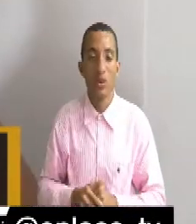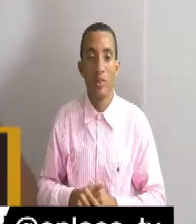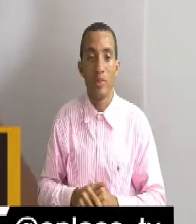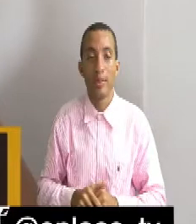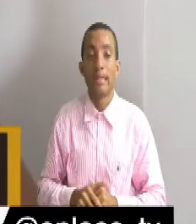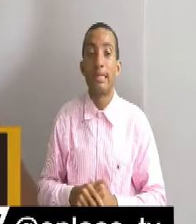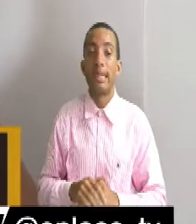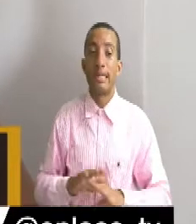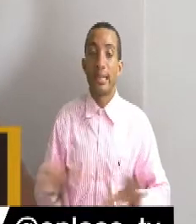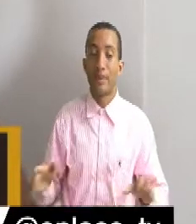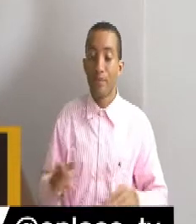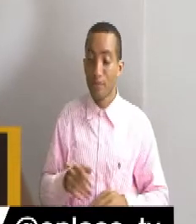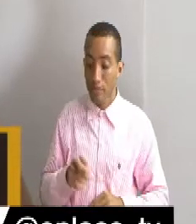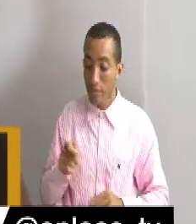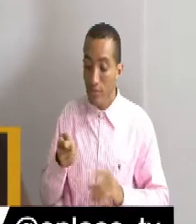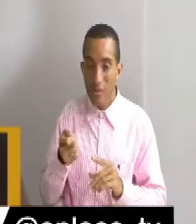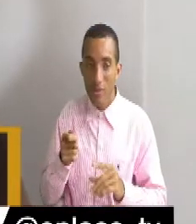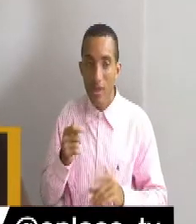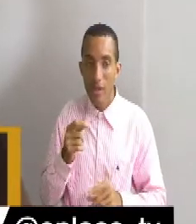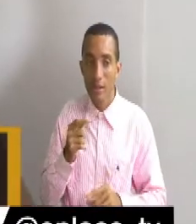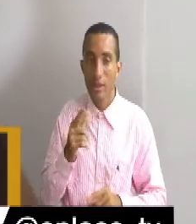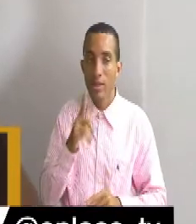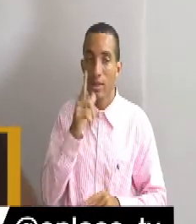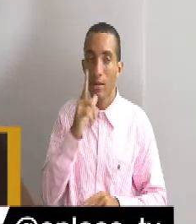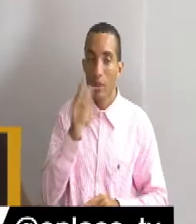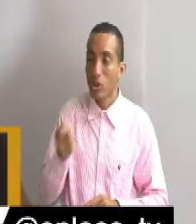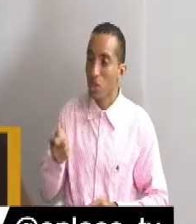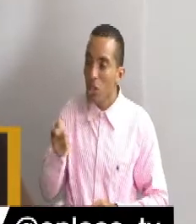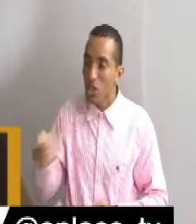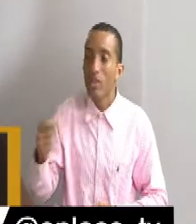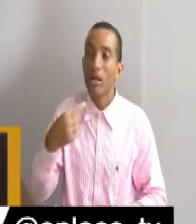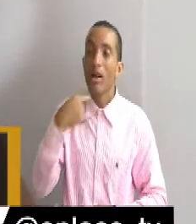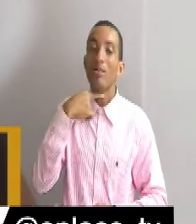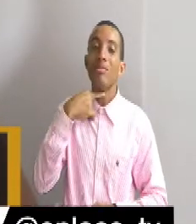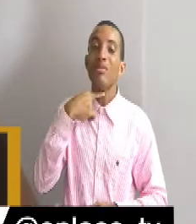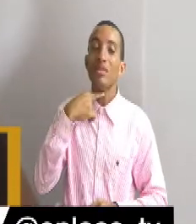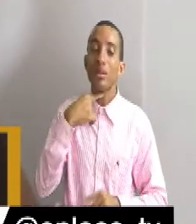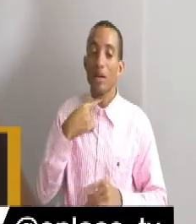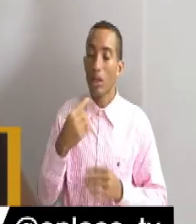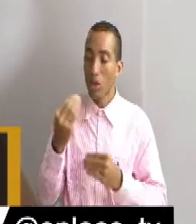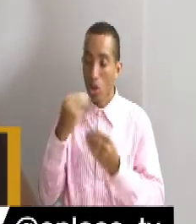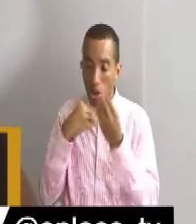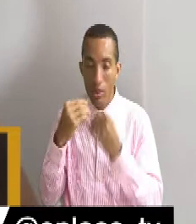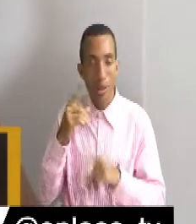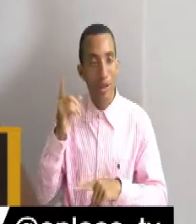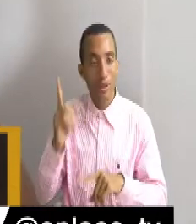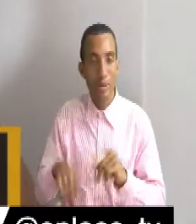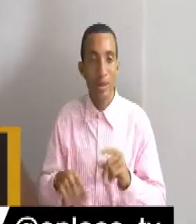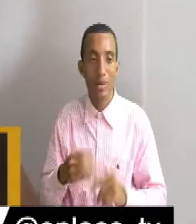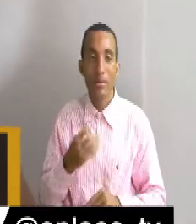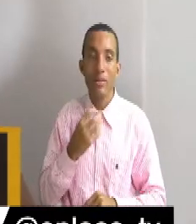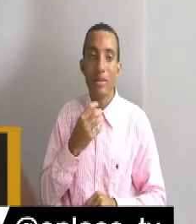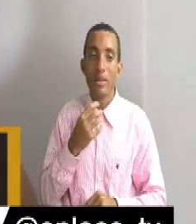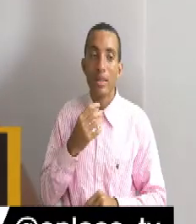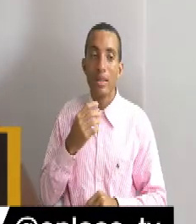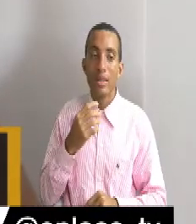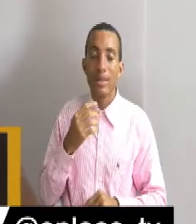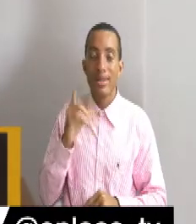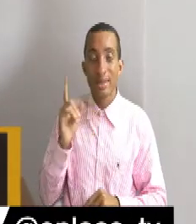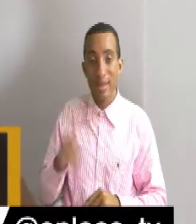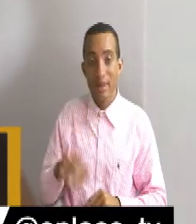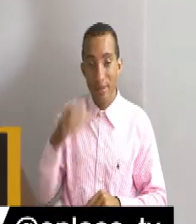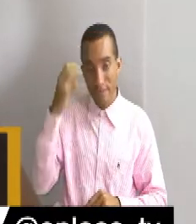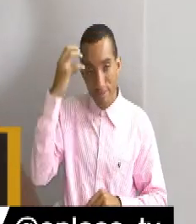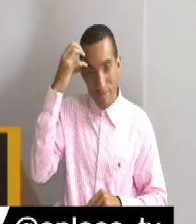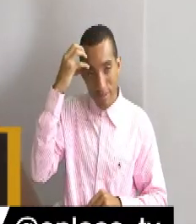lápiz hacia la boca, le jodieron las amígdalas, el niño no me puede comer, el niño tiene un chibolo en la cabecita y